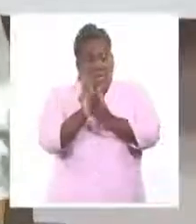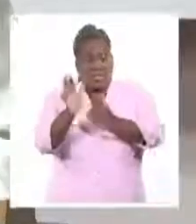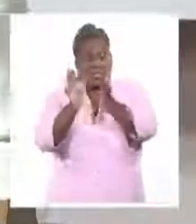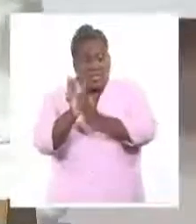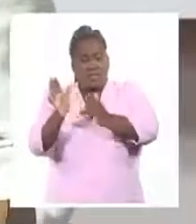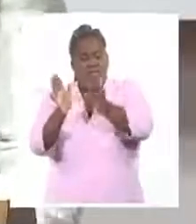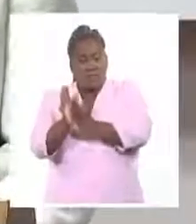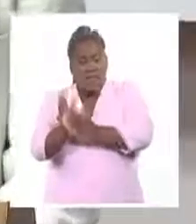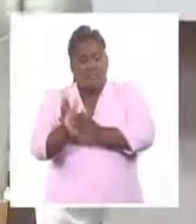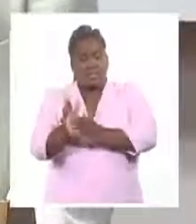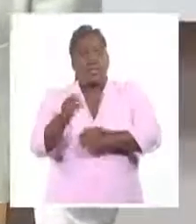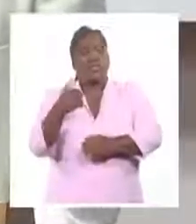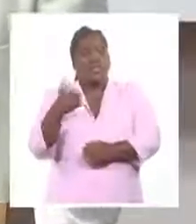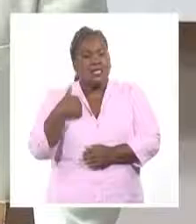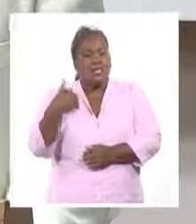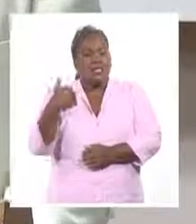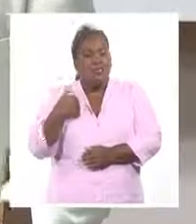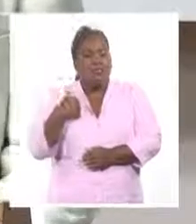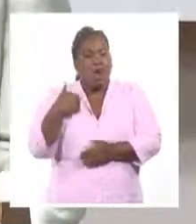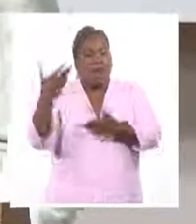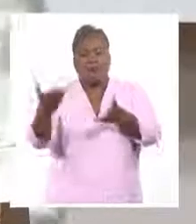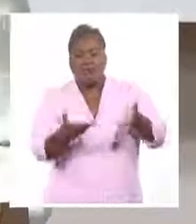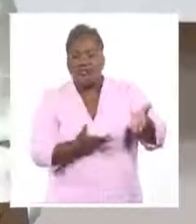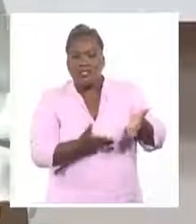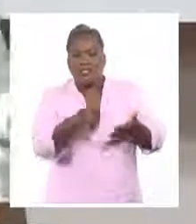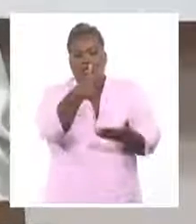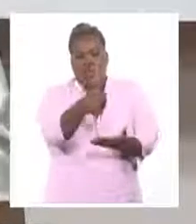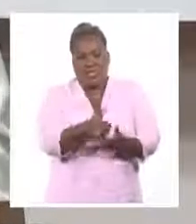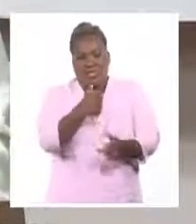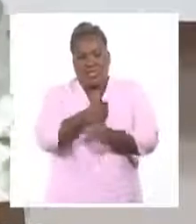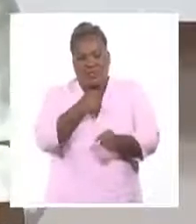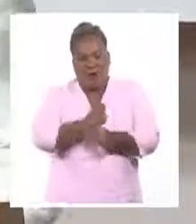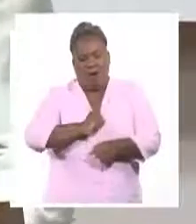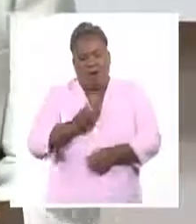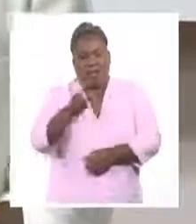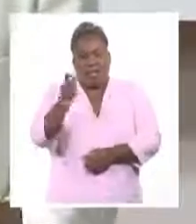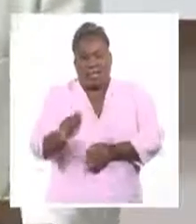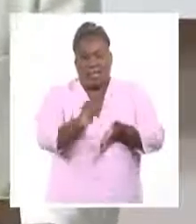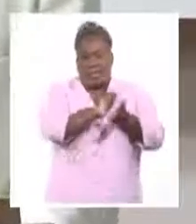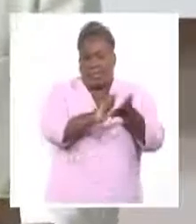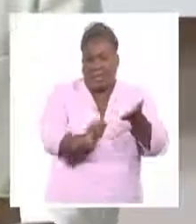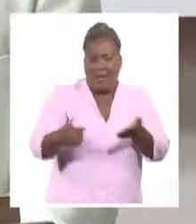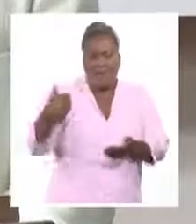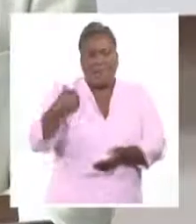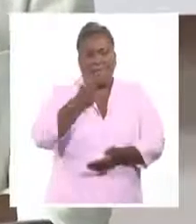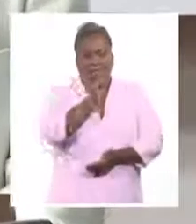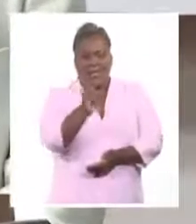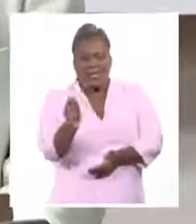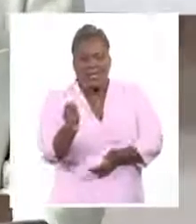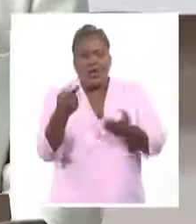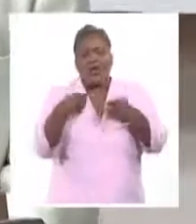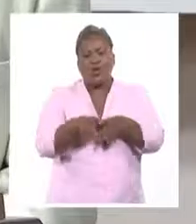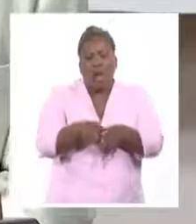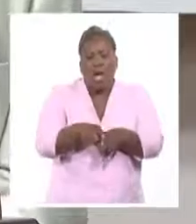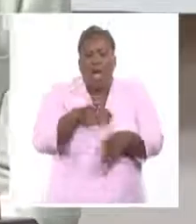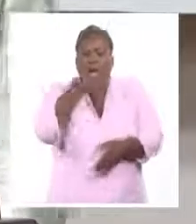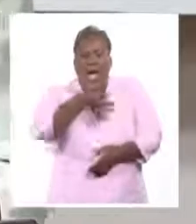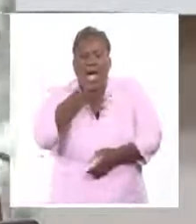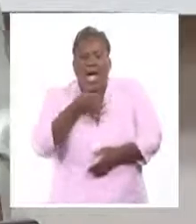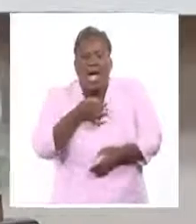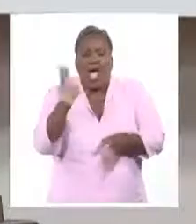donde salga, recibo en nuestra sede de trabajo artistas, escritores y maestros para continuar sobre los acuerdos,